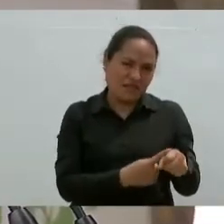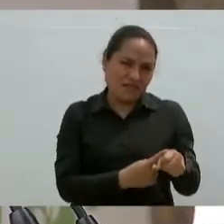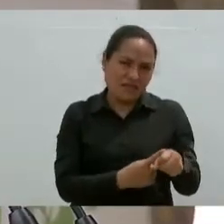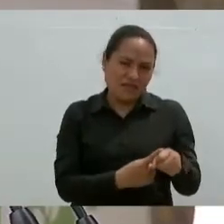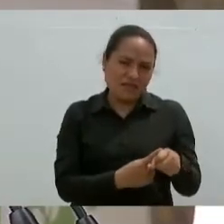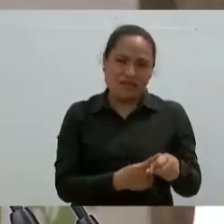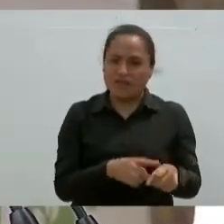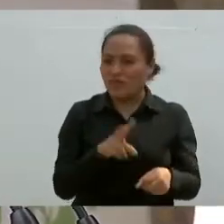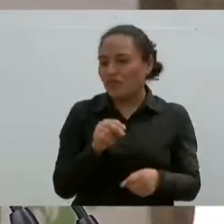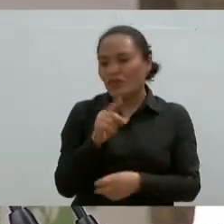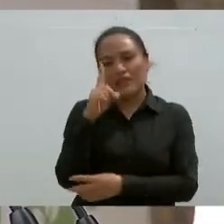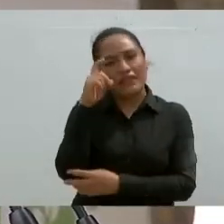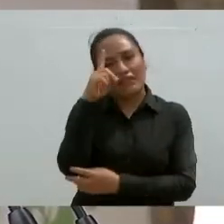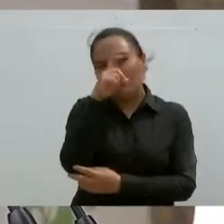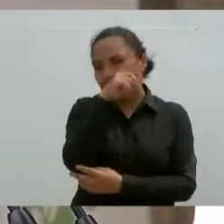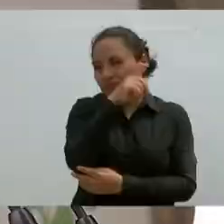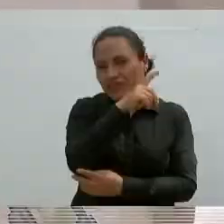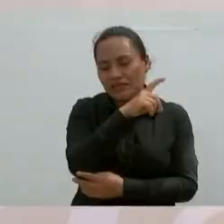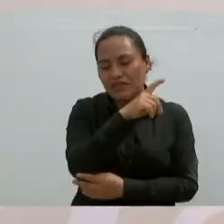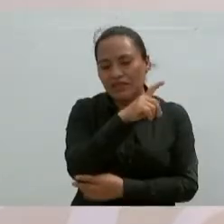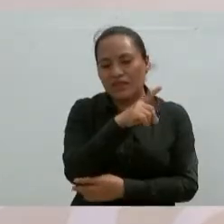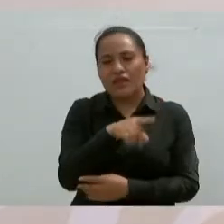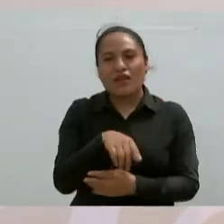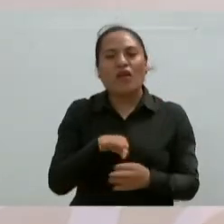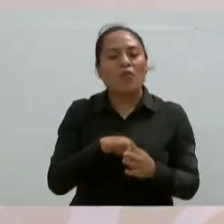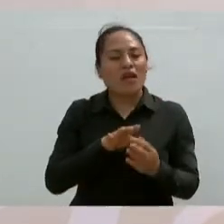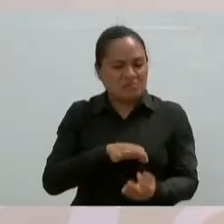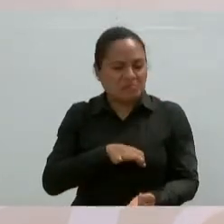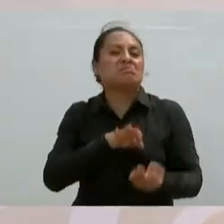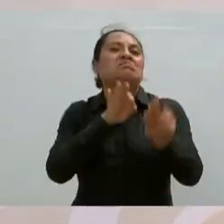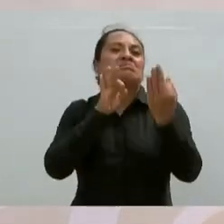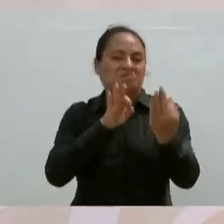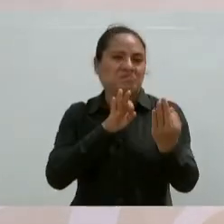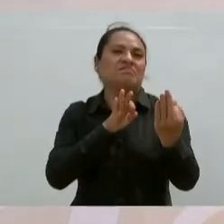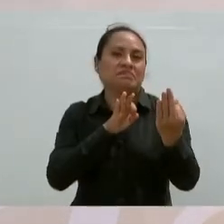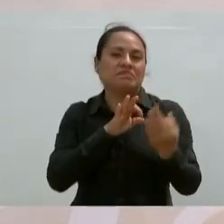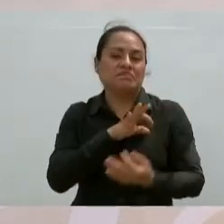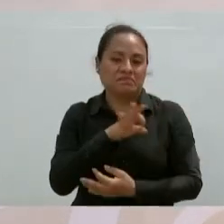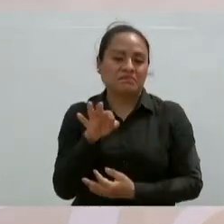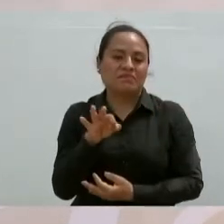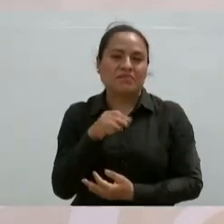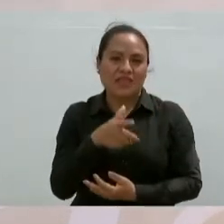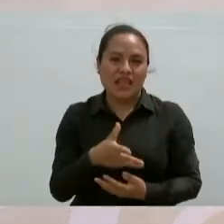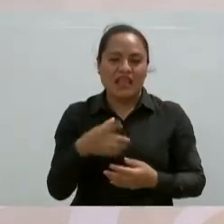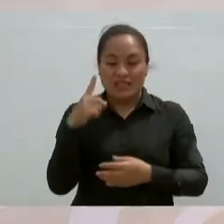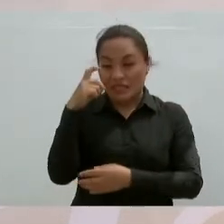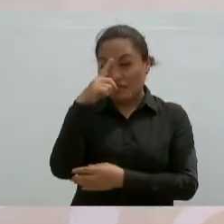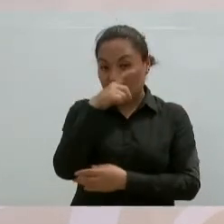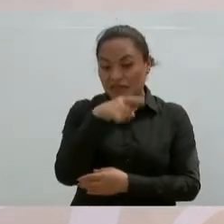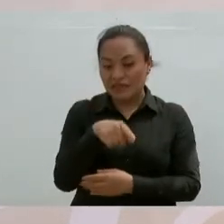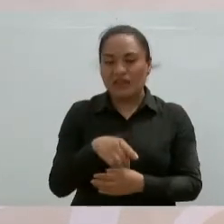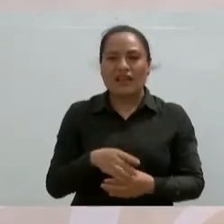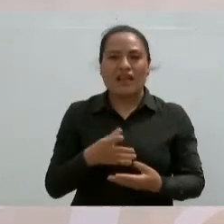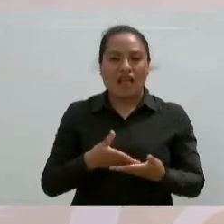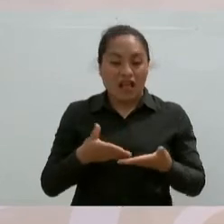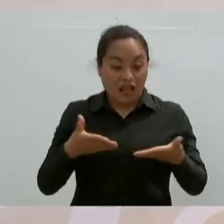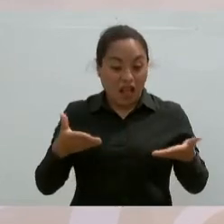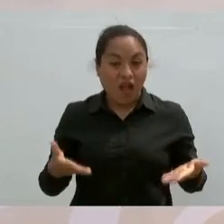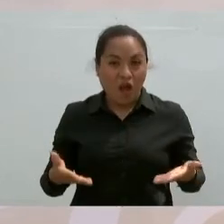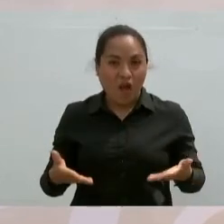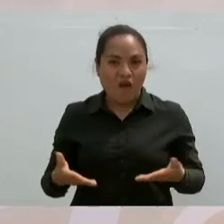ha sido tan difícil enfrentar esta situación que nos